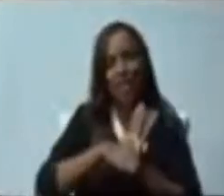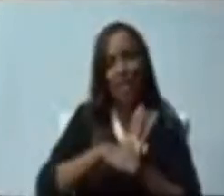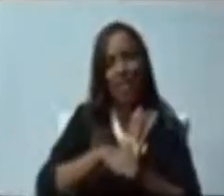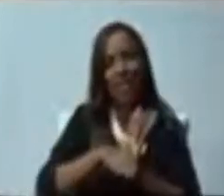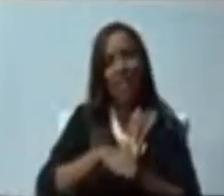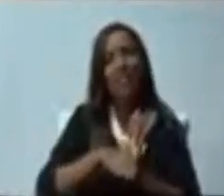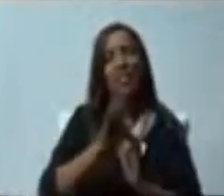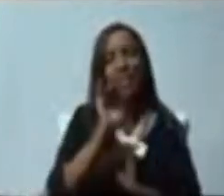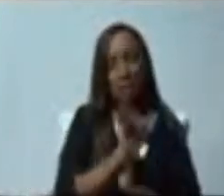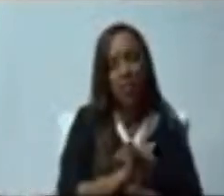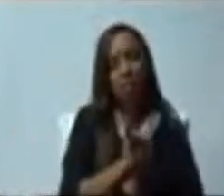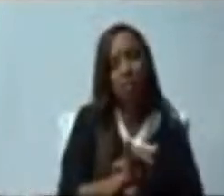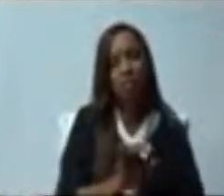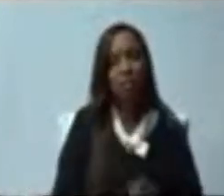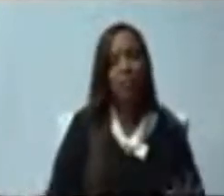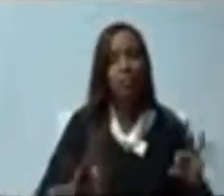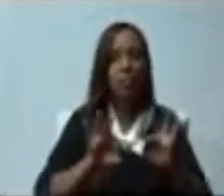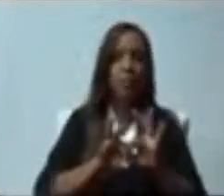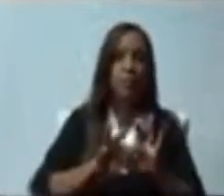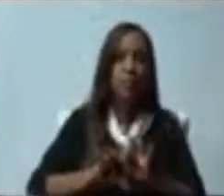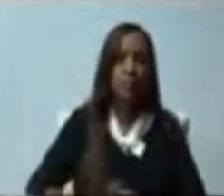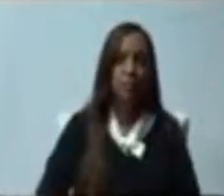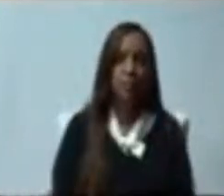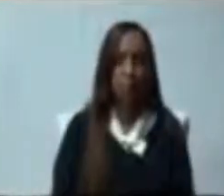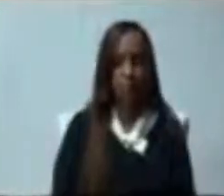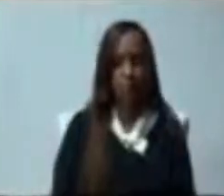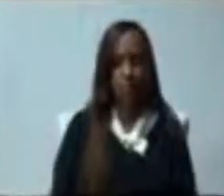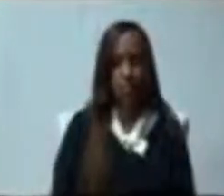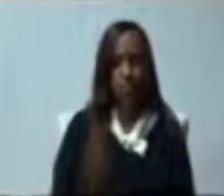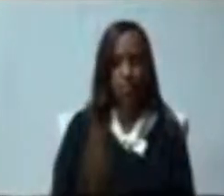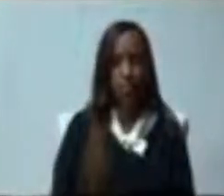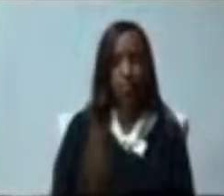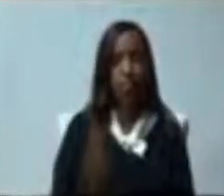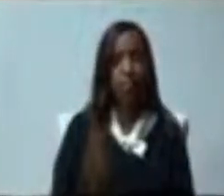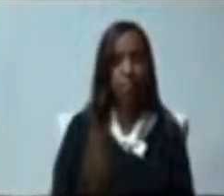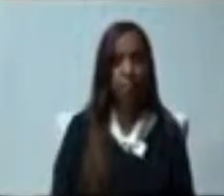Señor Rodríguez, restituyo. Gracias, presidente.